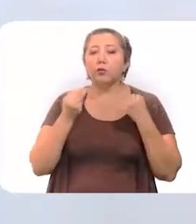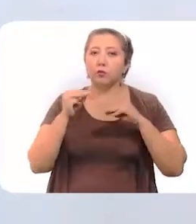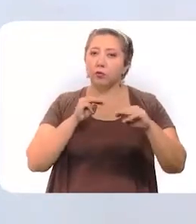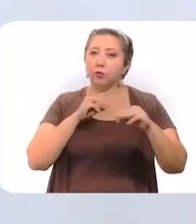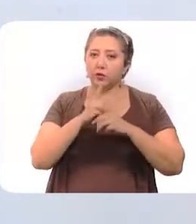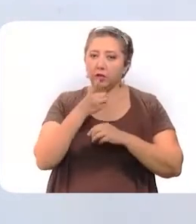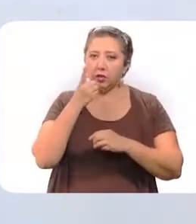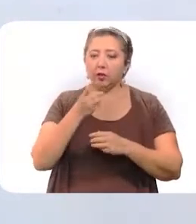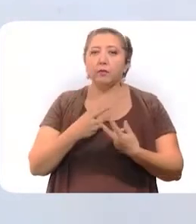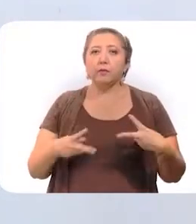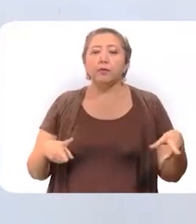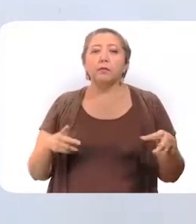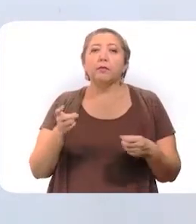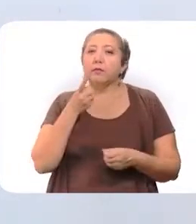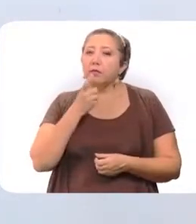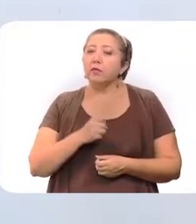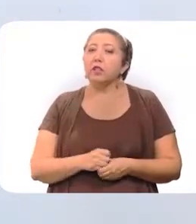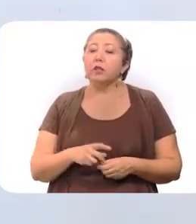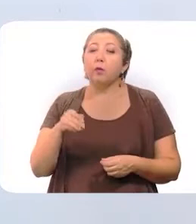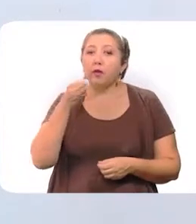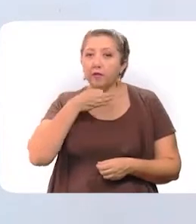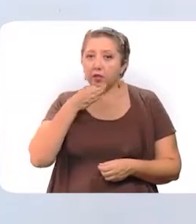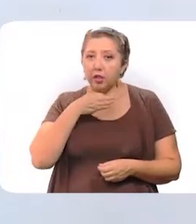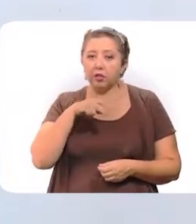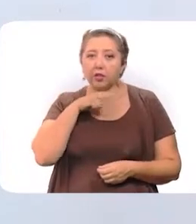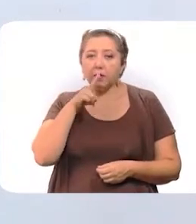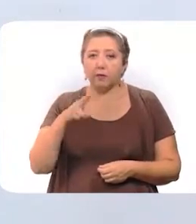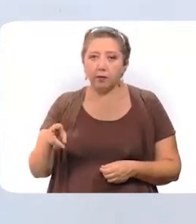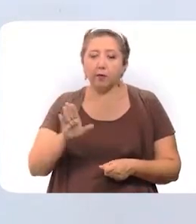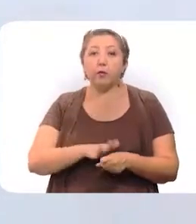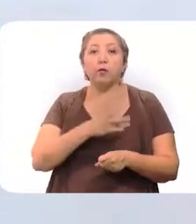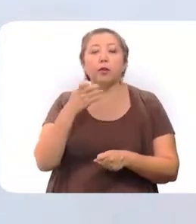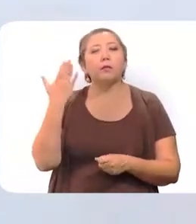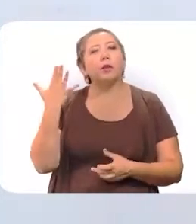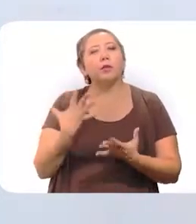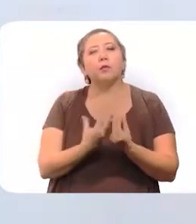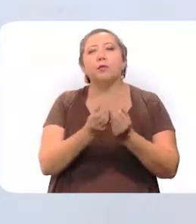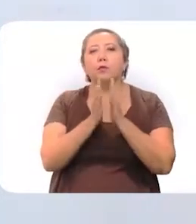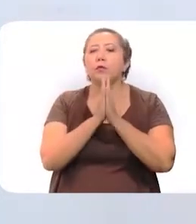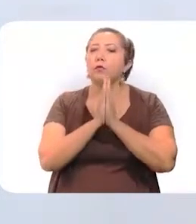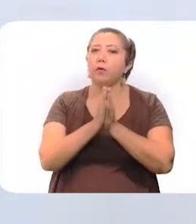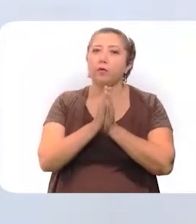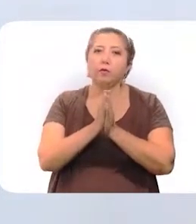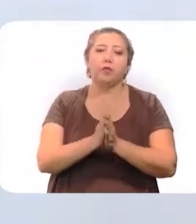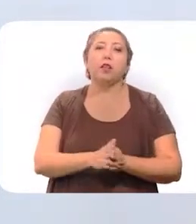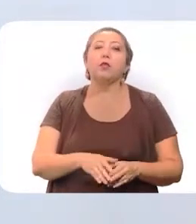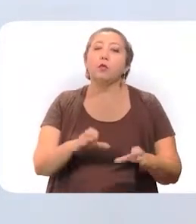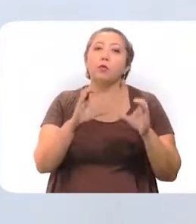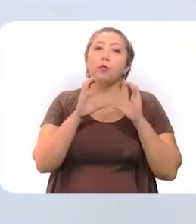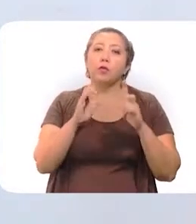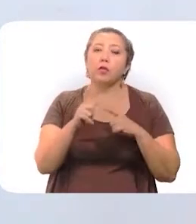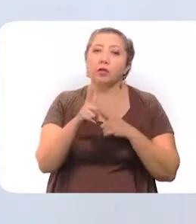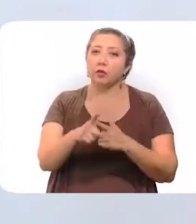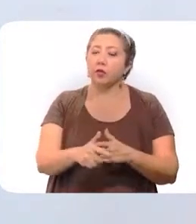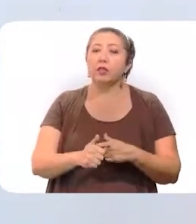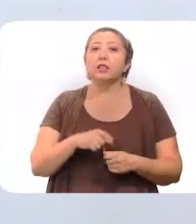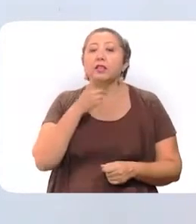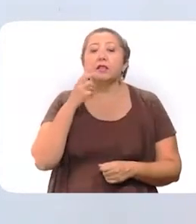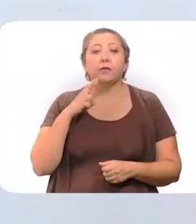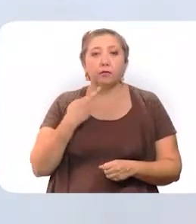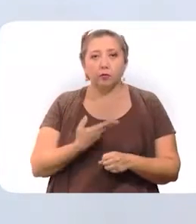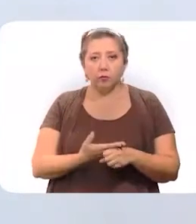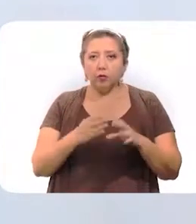movilidad social y comercial por los festejos navideños y fin de año, por lo que pedimos a la población no bajar la guardia y continuar actuando con